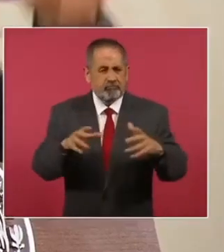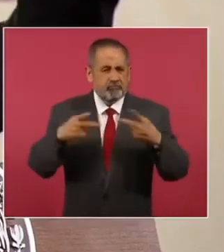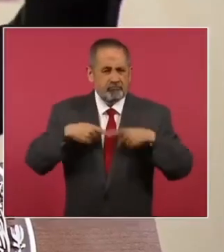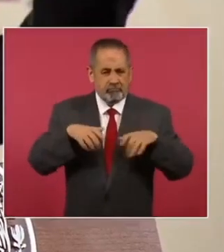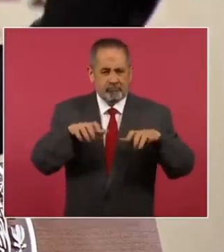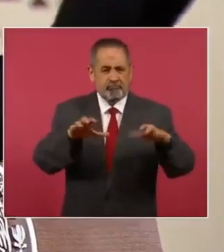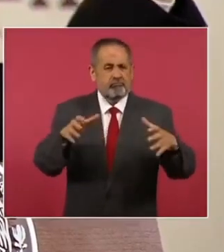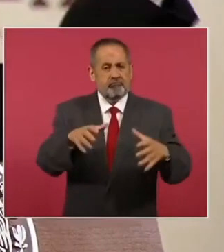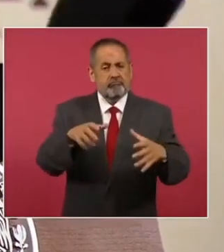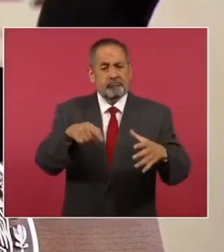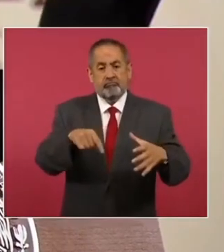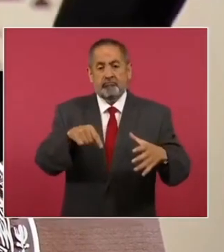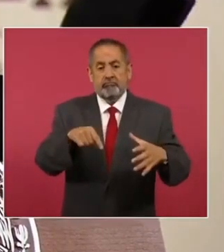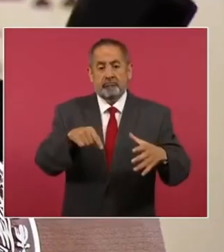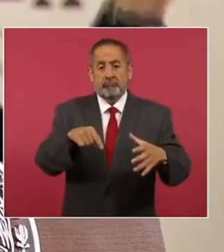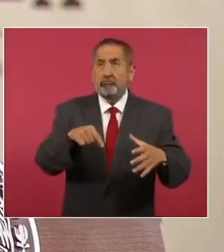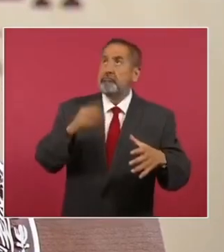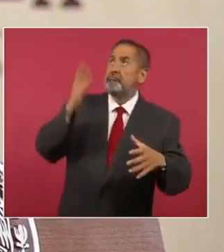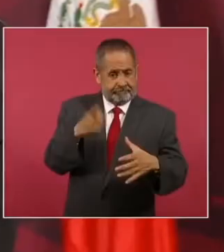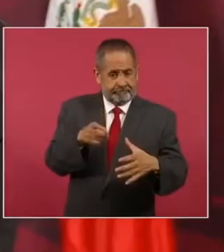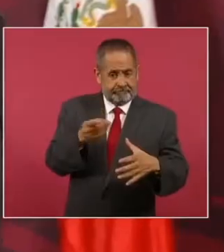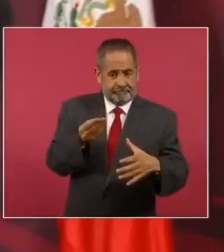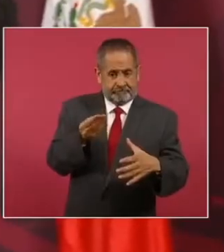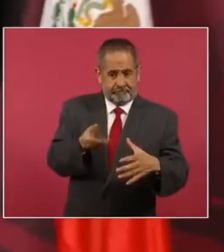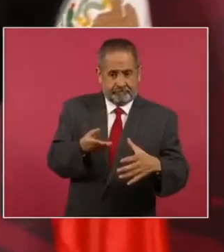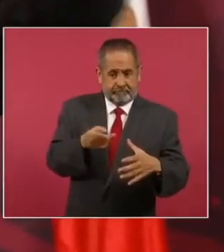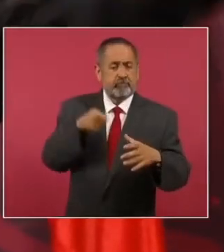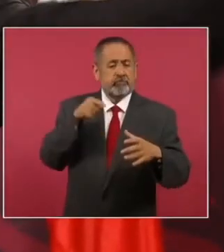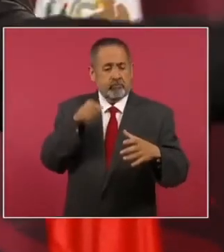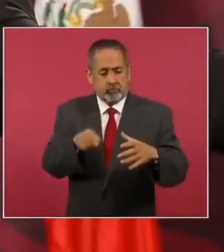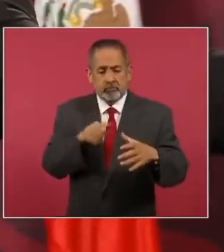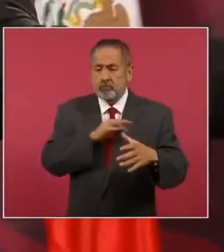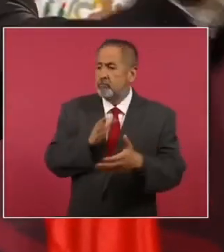que por mandato divino podía